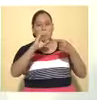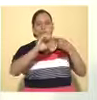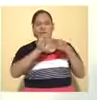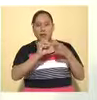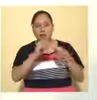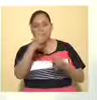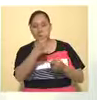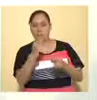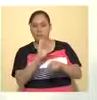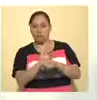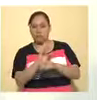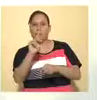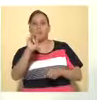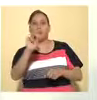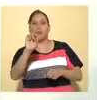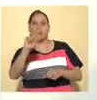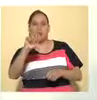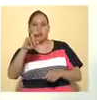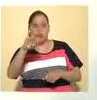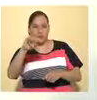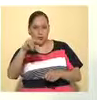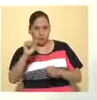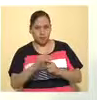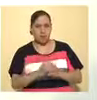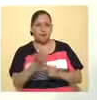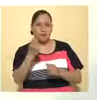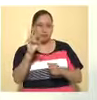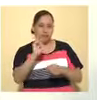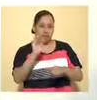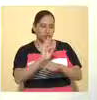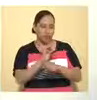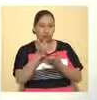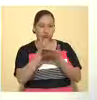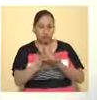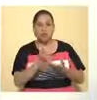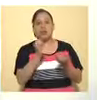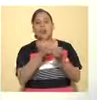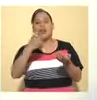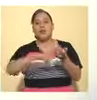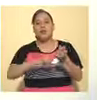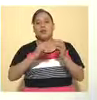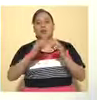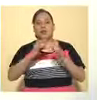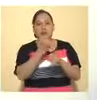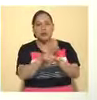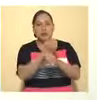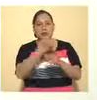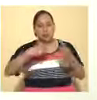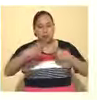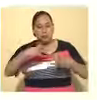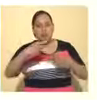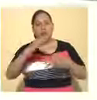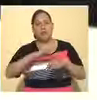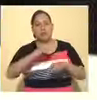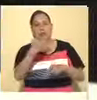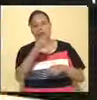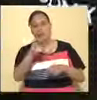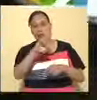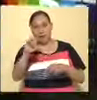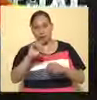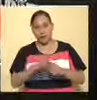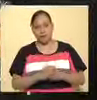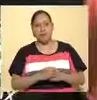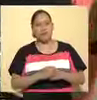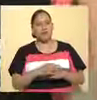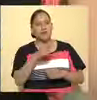de la proteína, ¿no? La proteína que tiene, y bueno, mira, sí es muy alto, y el hierro, ¿no? Yo sí me lo tiene comer mucho así. Hierro. Aquí solamente